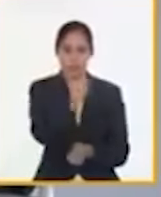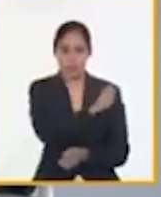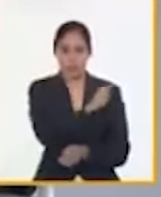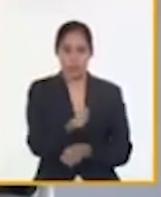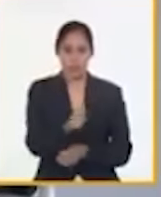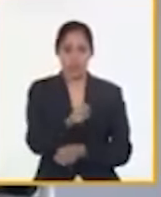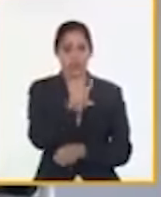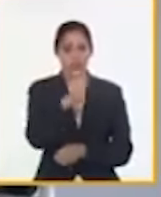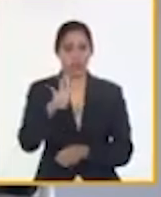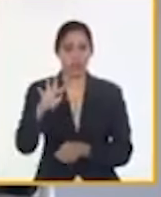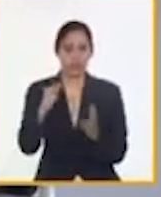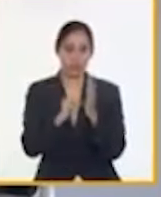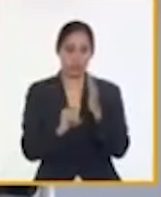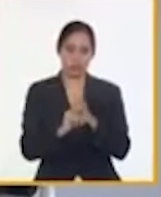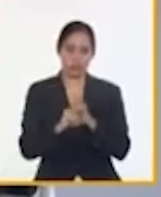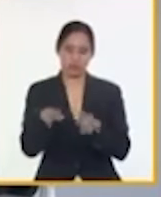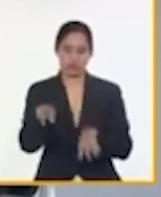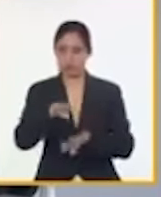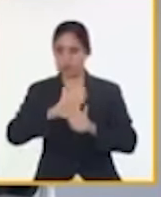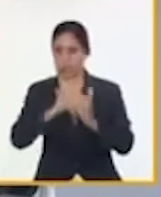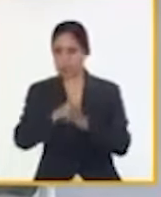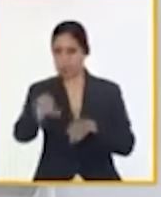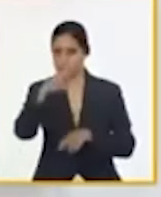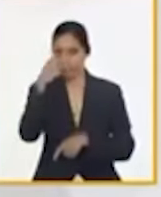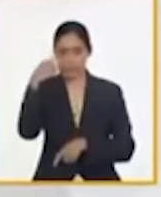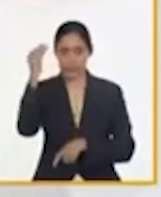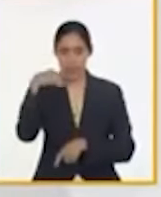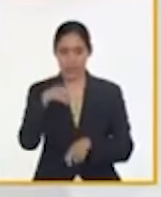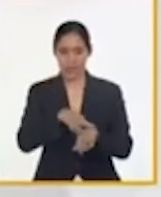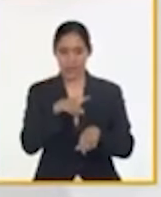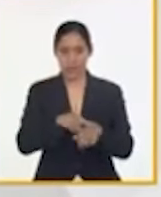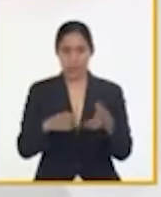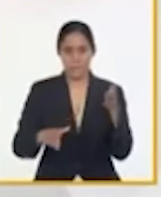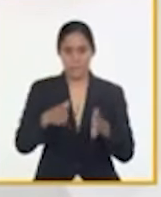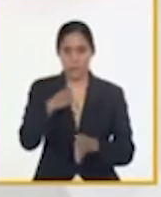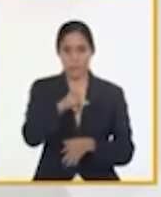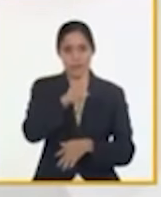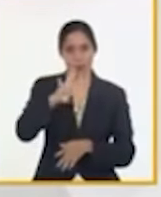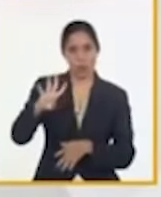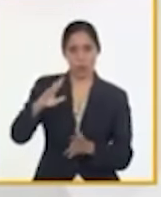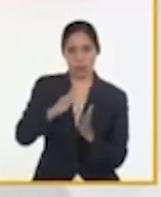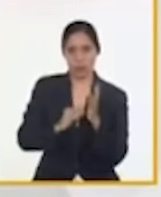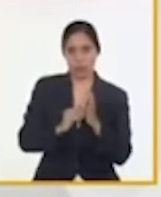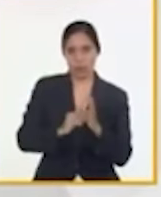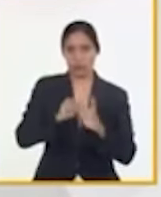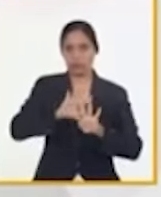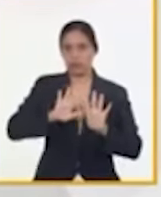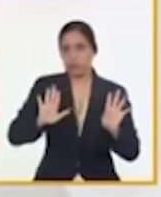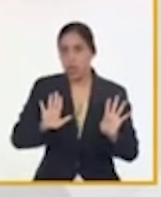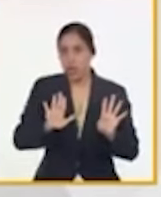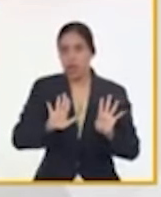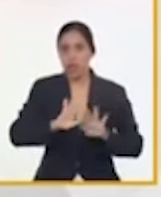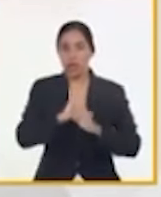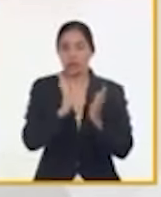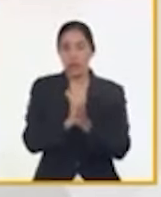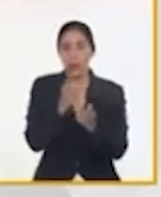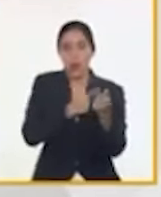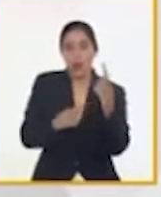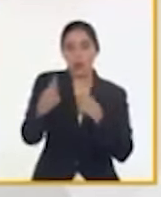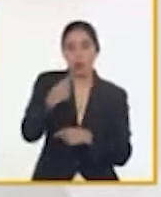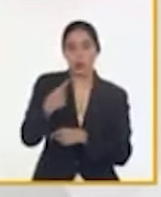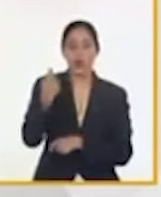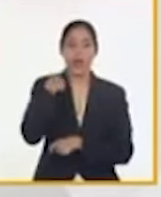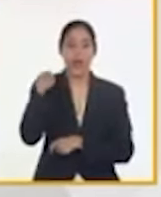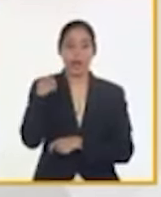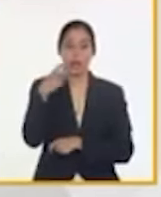lo ha captado bien como tiempo de estancia autorizada para permanecer en el exterior. Es por eso que todo aquel que de 2013